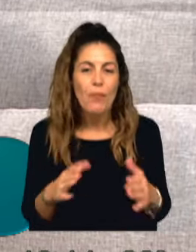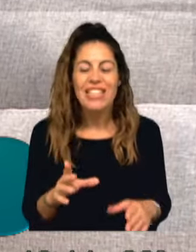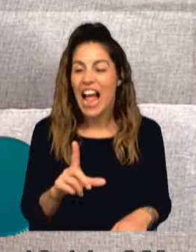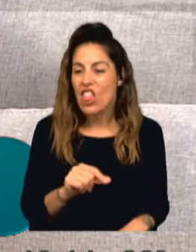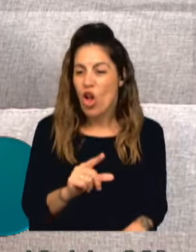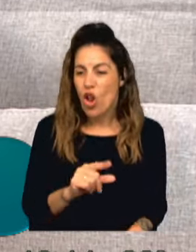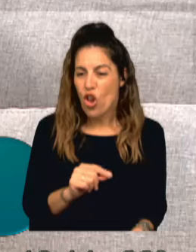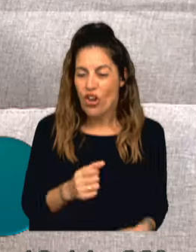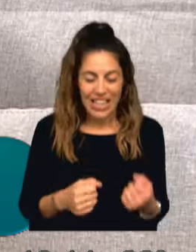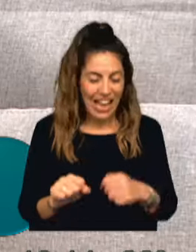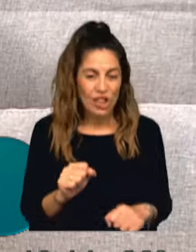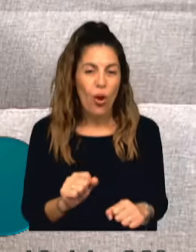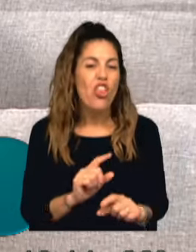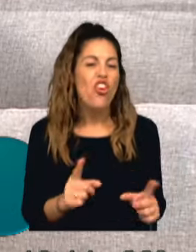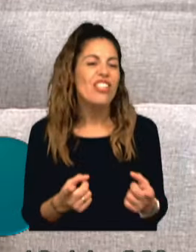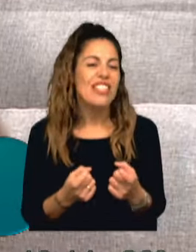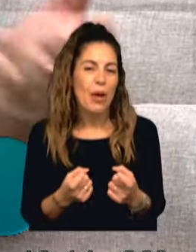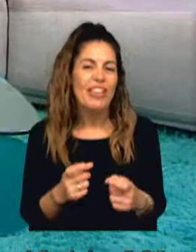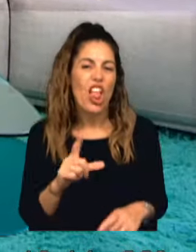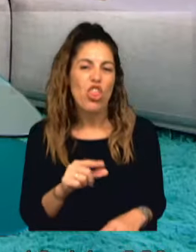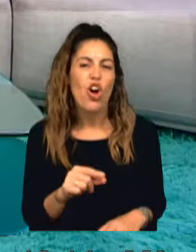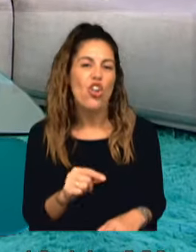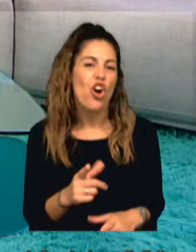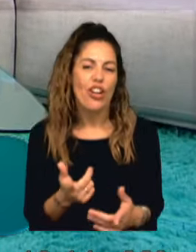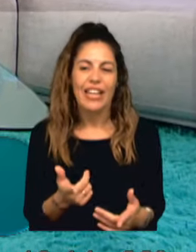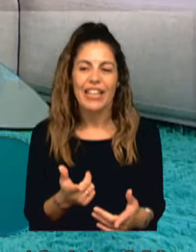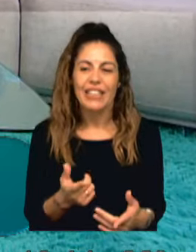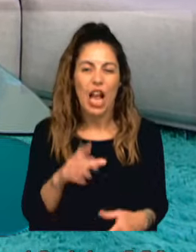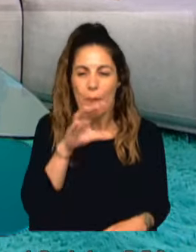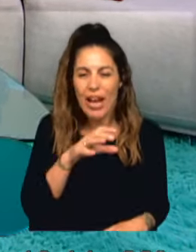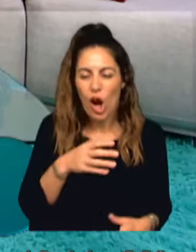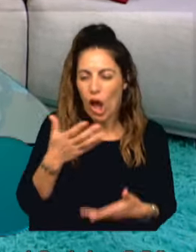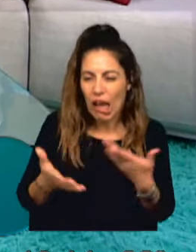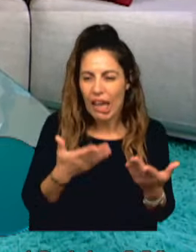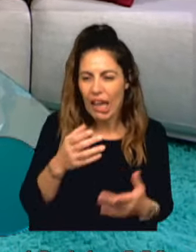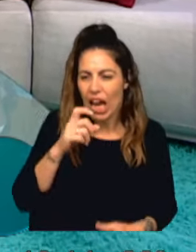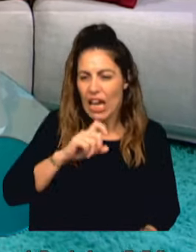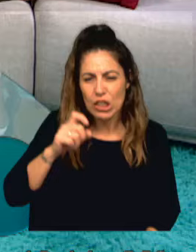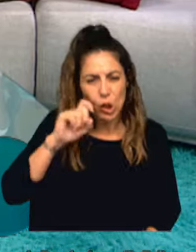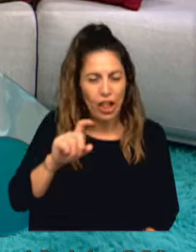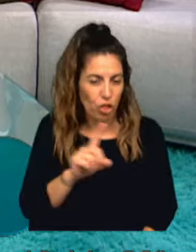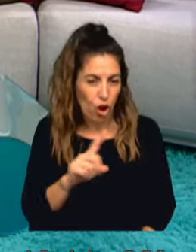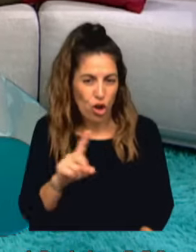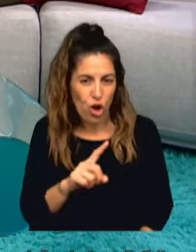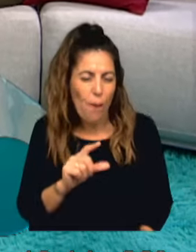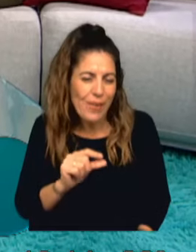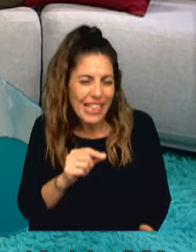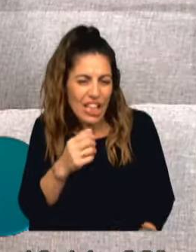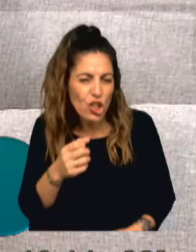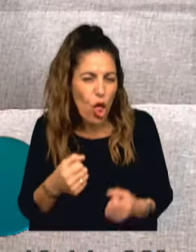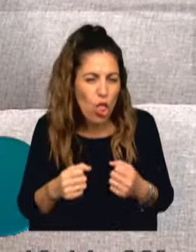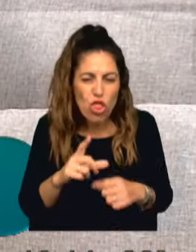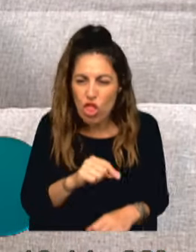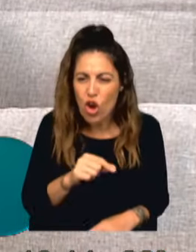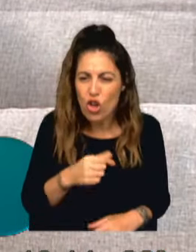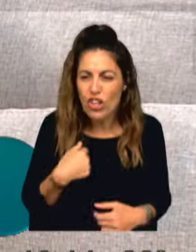Dolores articulares que No necesariamente tienen que ser Dolores que uno sucede que el perro Se está quejando o está llorando y demás son esos pequeños Dolores que a veces Nosotros